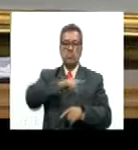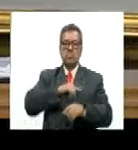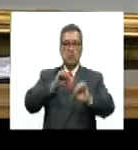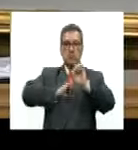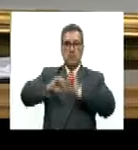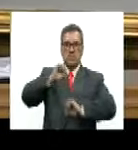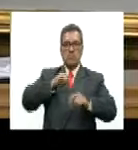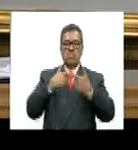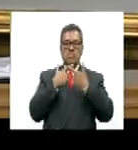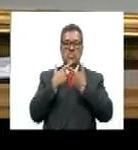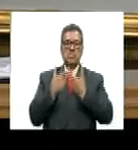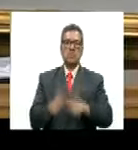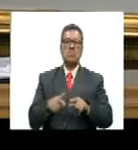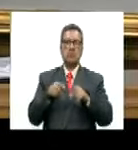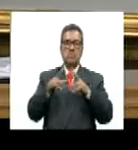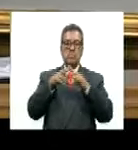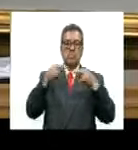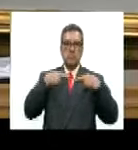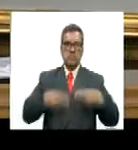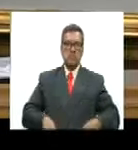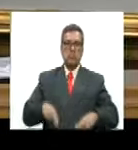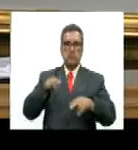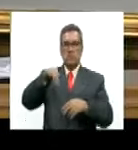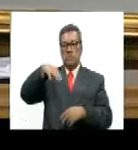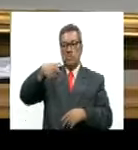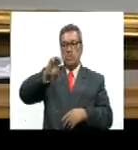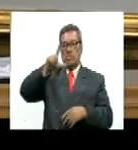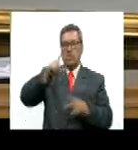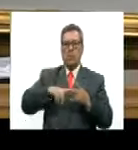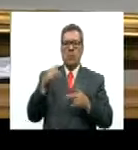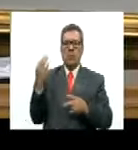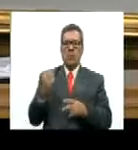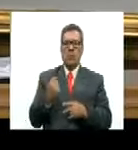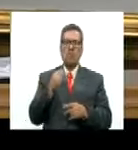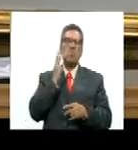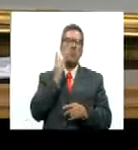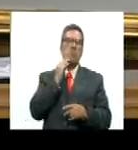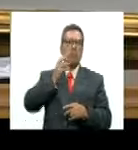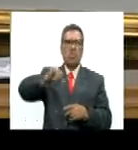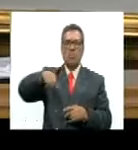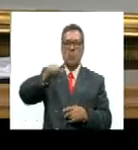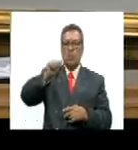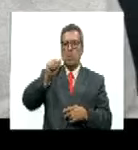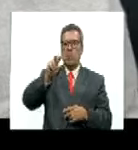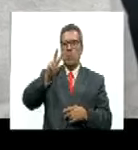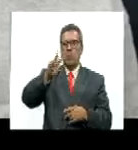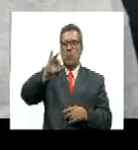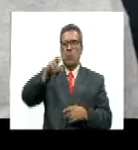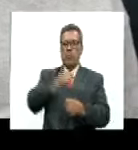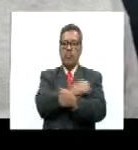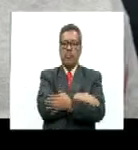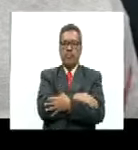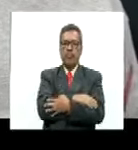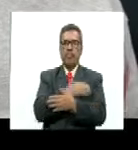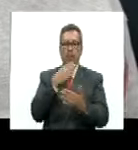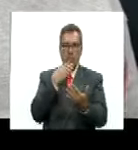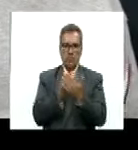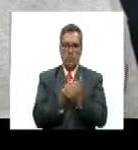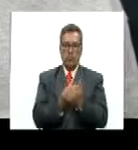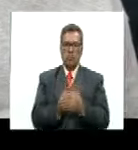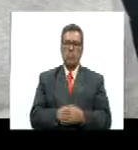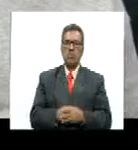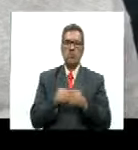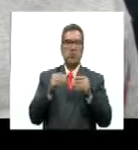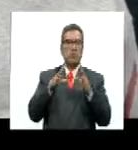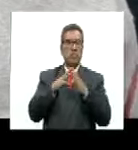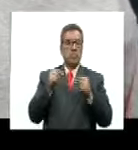defendiendo la libertad del ser humano, como es el caso de Michelo, o como es el caso de Javier. Les mandamos un abrazo y les agradecemos